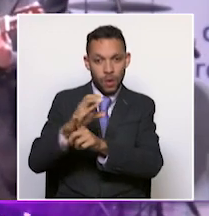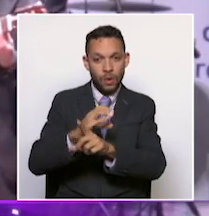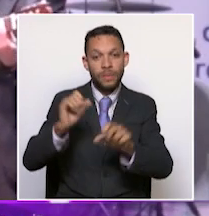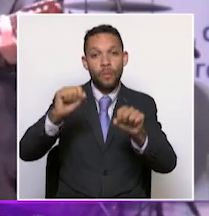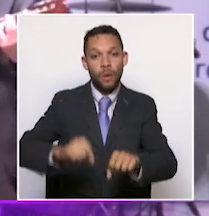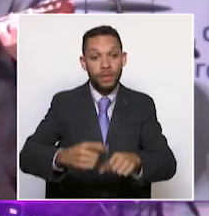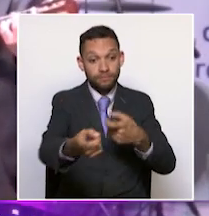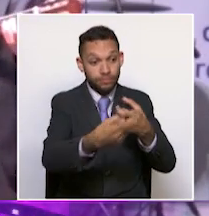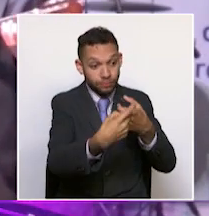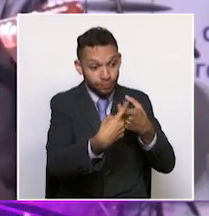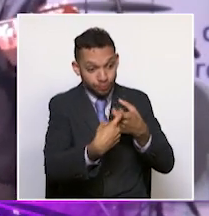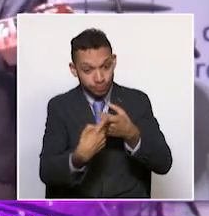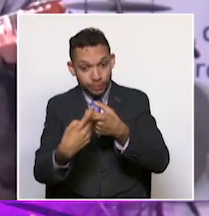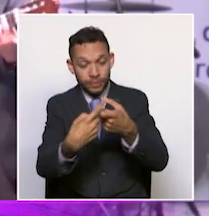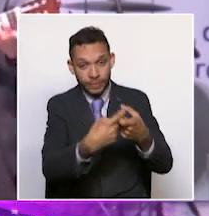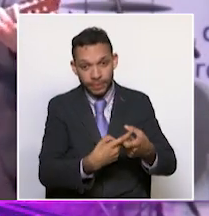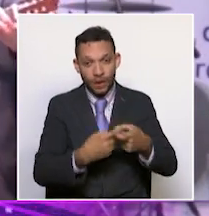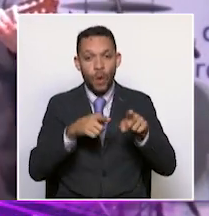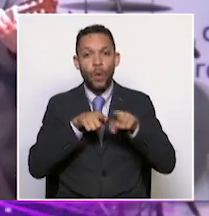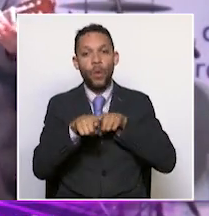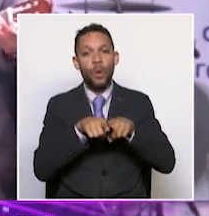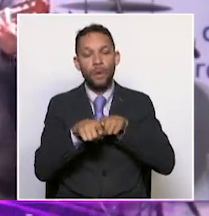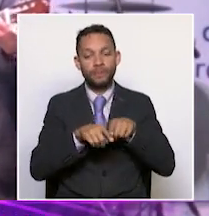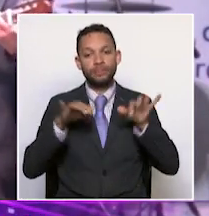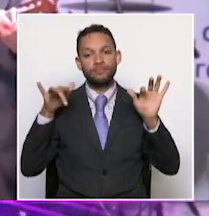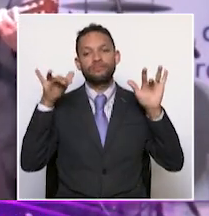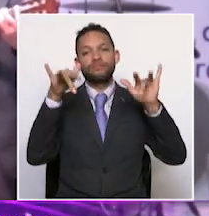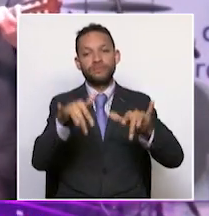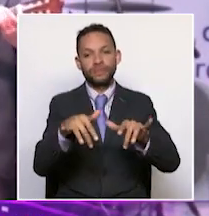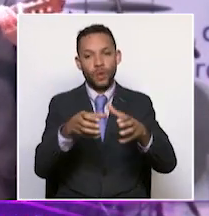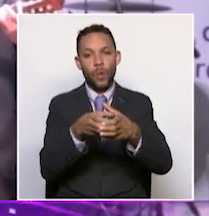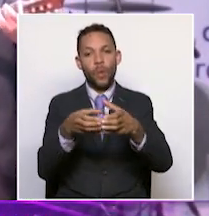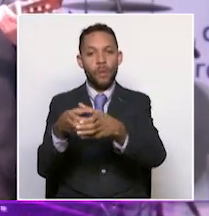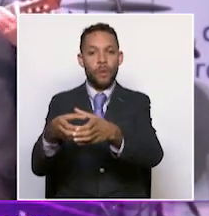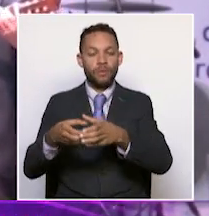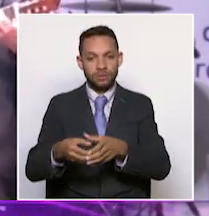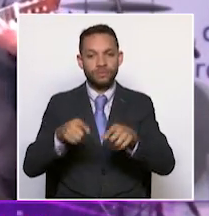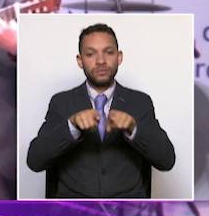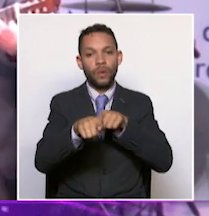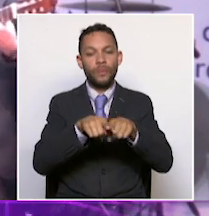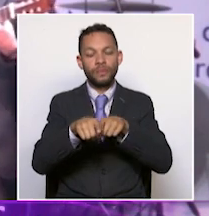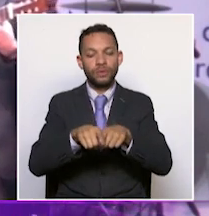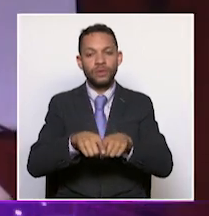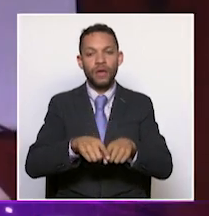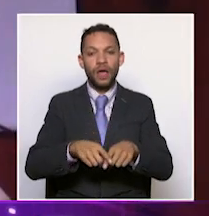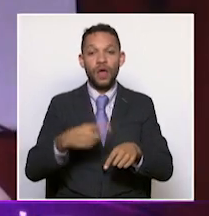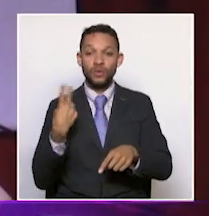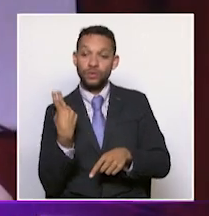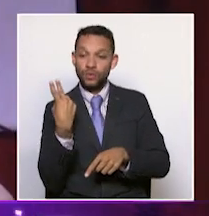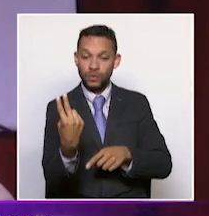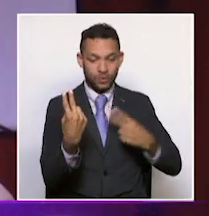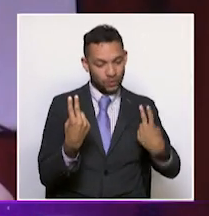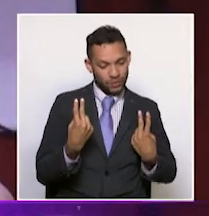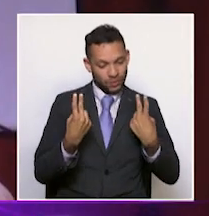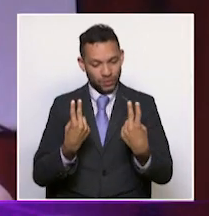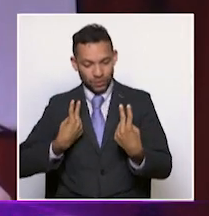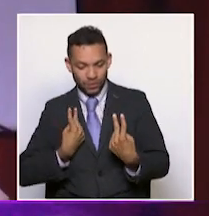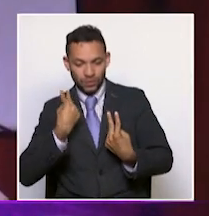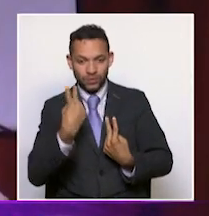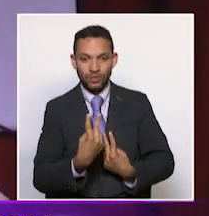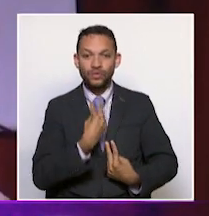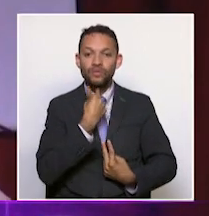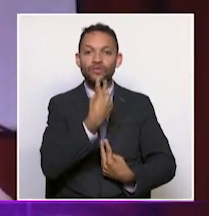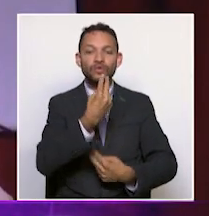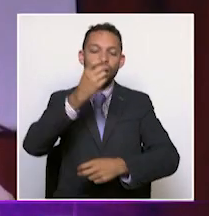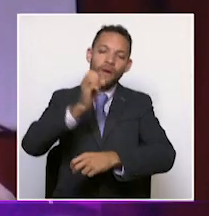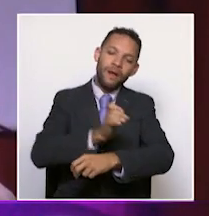inscripciones para participar en la versión número 24 del Concurso Nacional de Duetos Príncipes de la Canción y la versión número